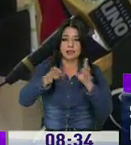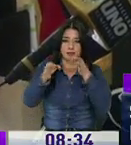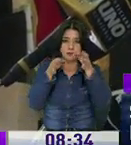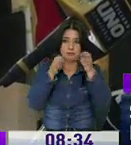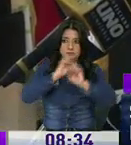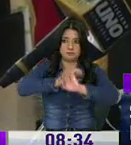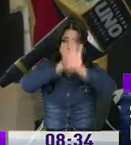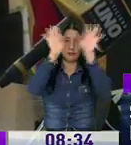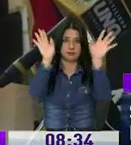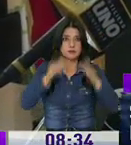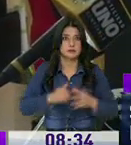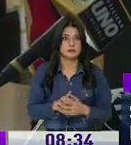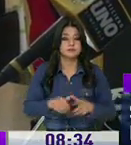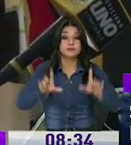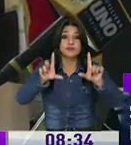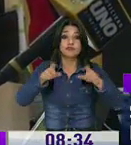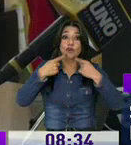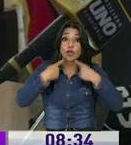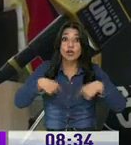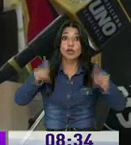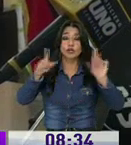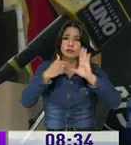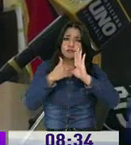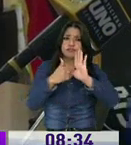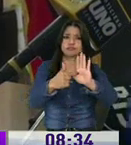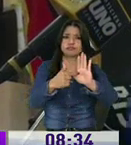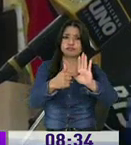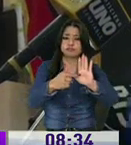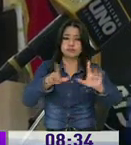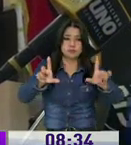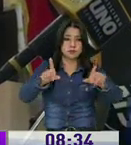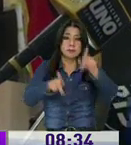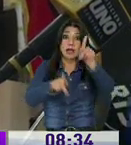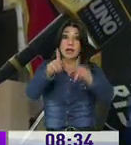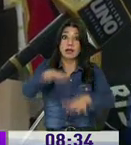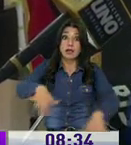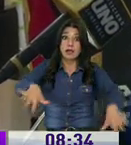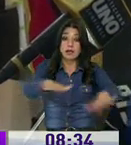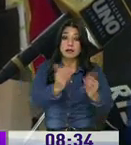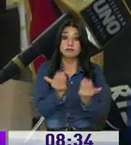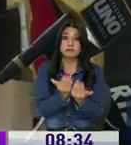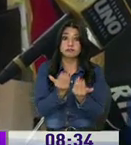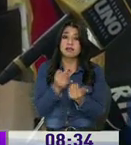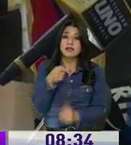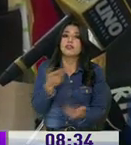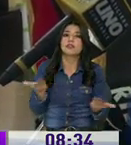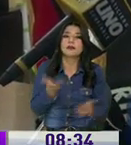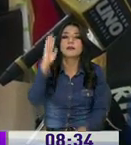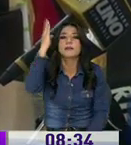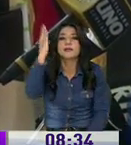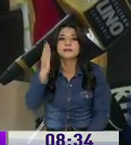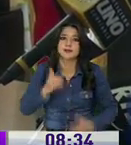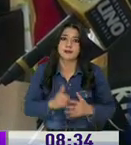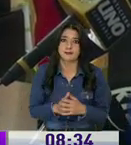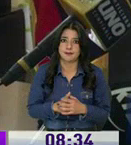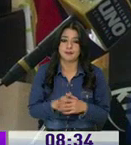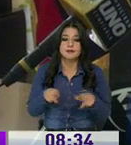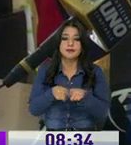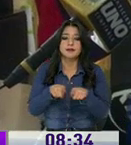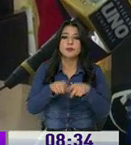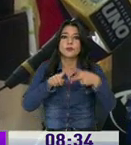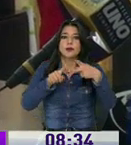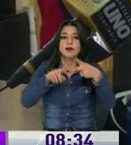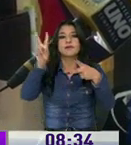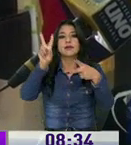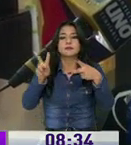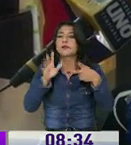este cantón. Perdón, una foto viralizada que sale la playa, es Santos, Brasil. Hicieron lo mismo en Acapulco